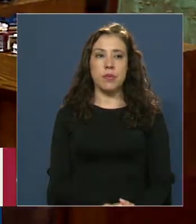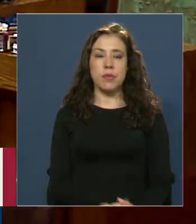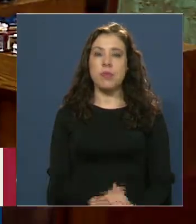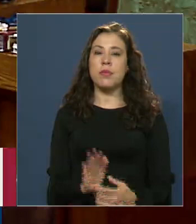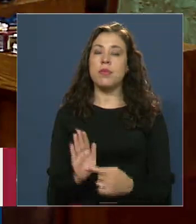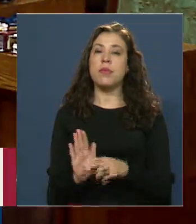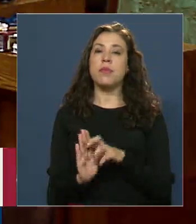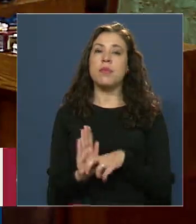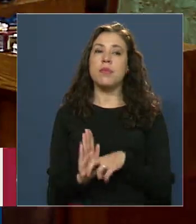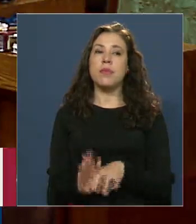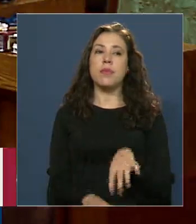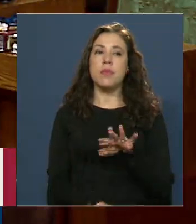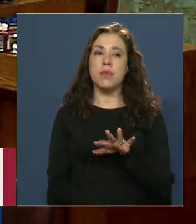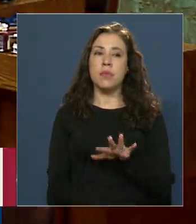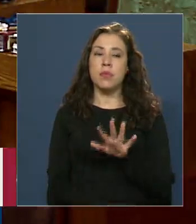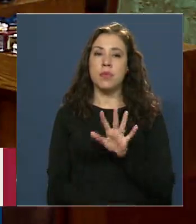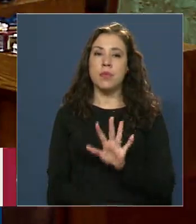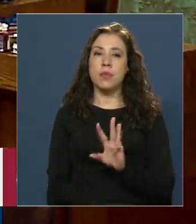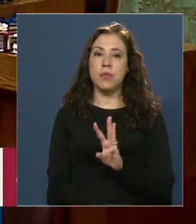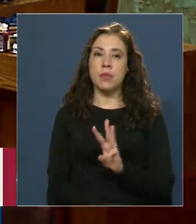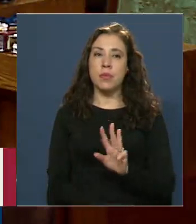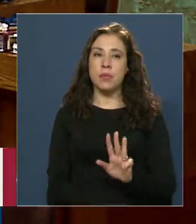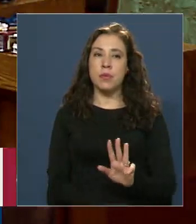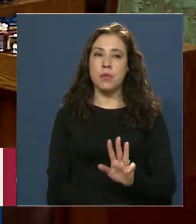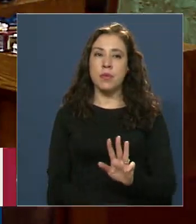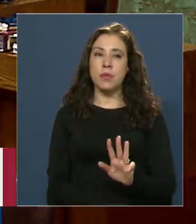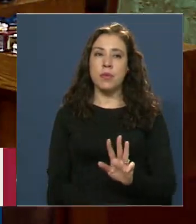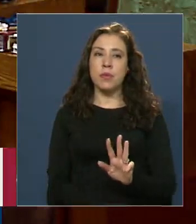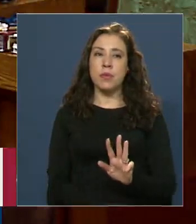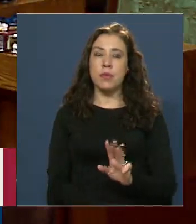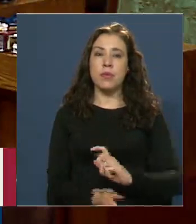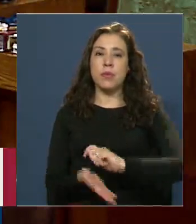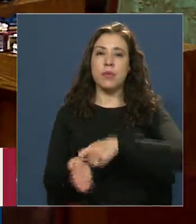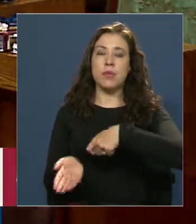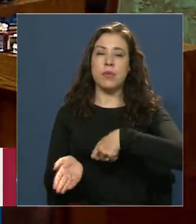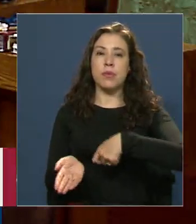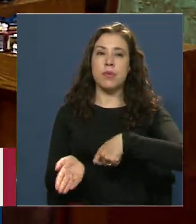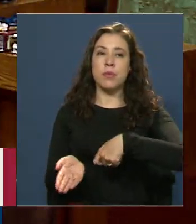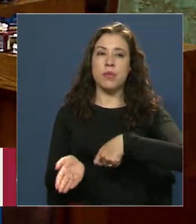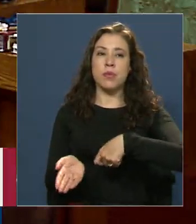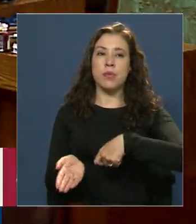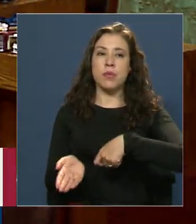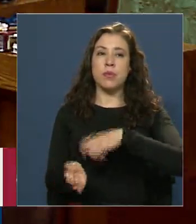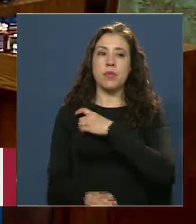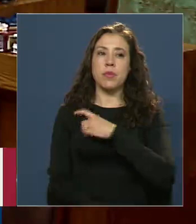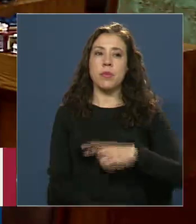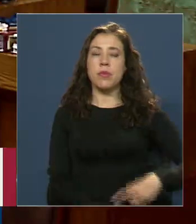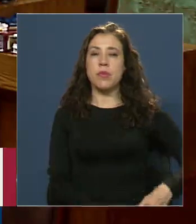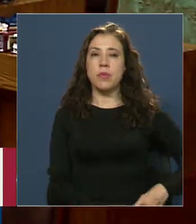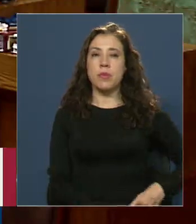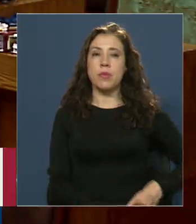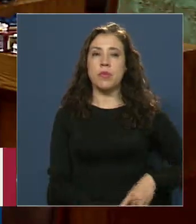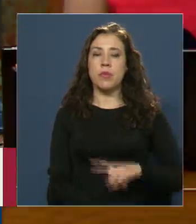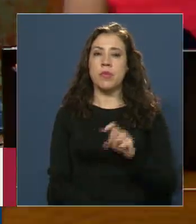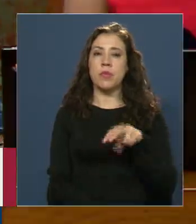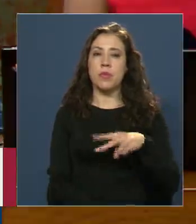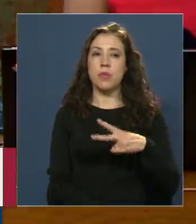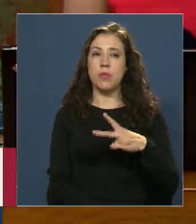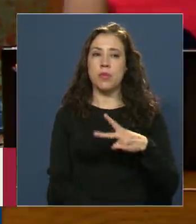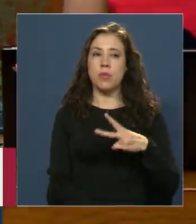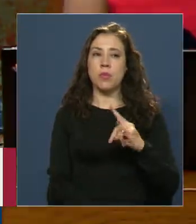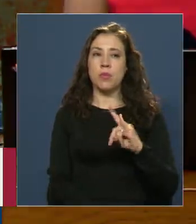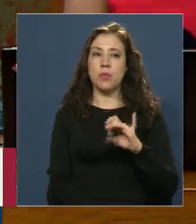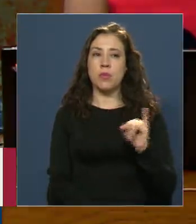de resolución número 539 es firmada por el diputado Gustavo Sangüesa,